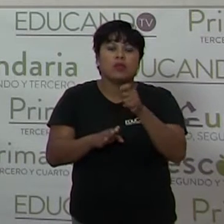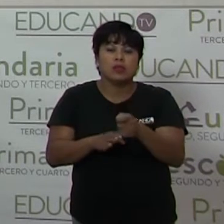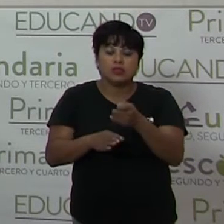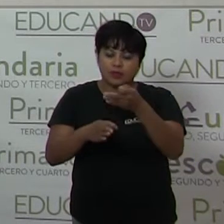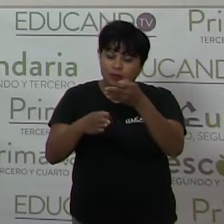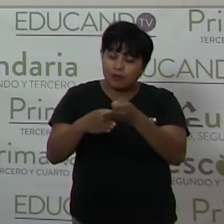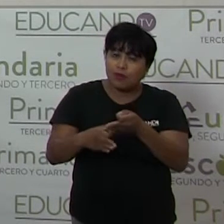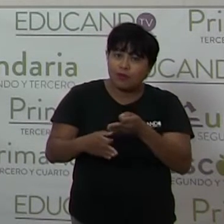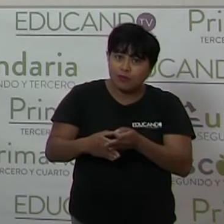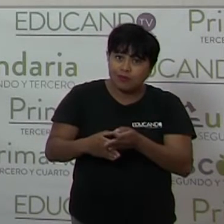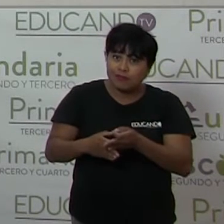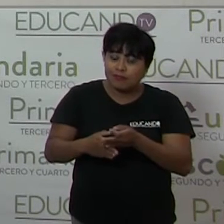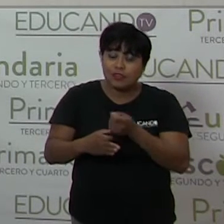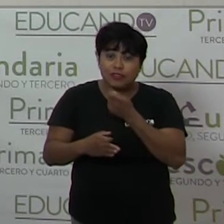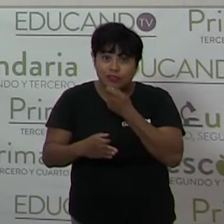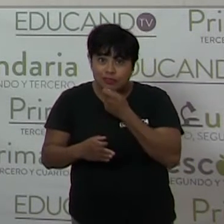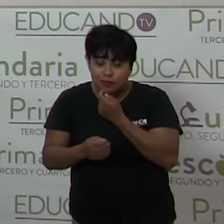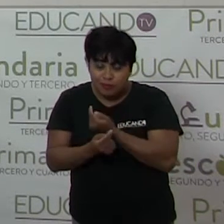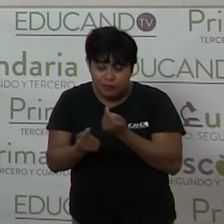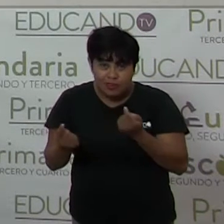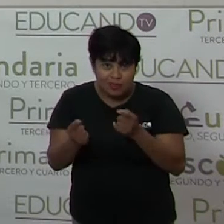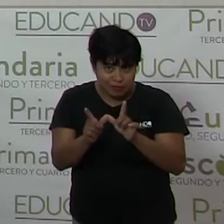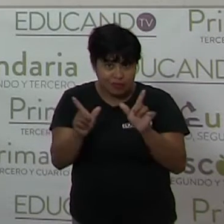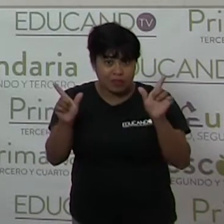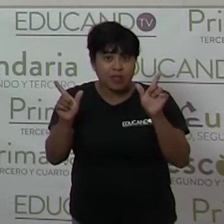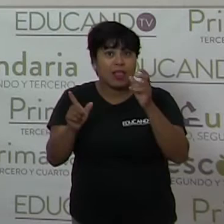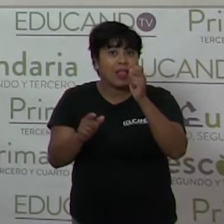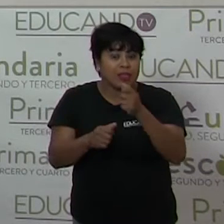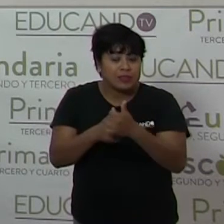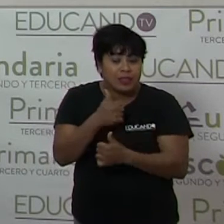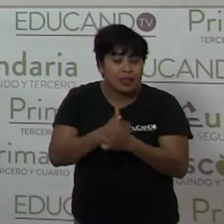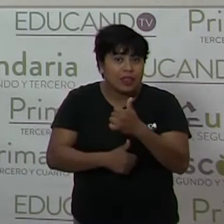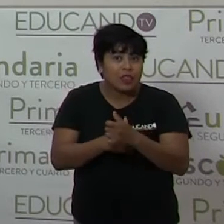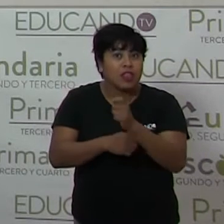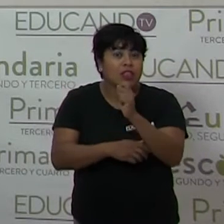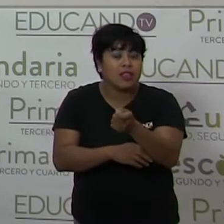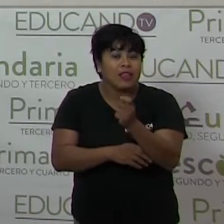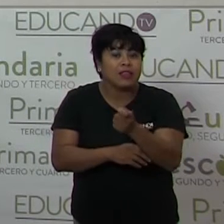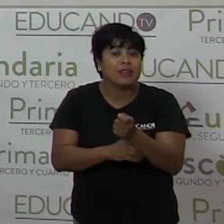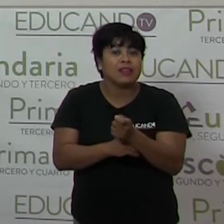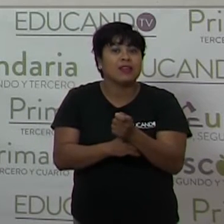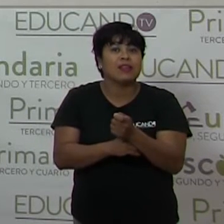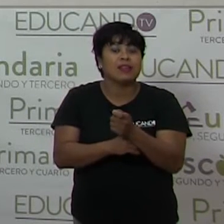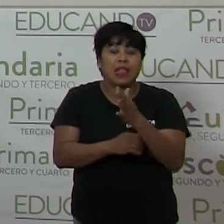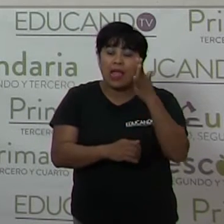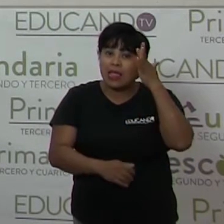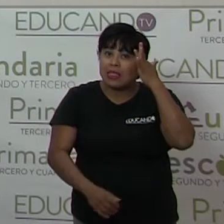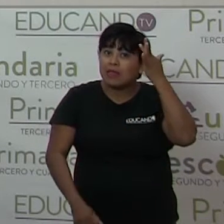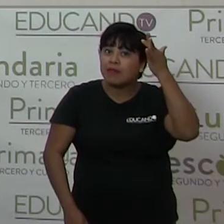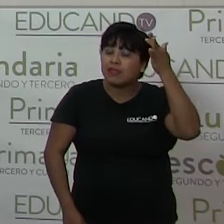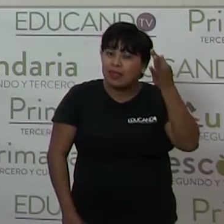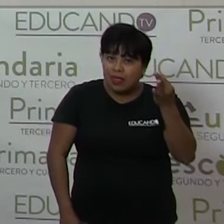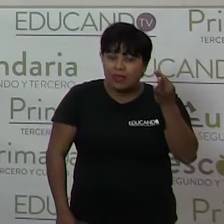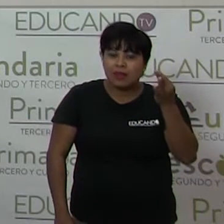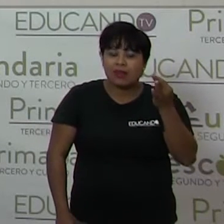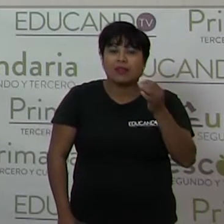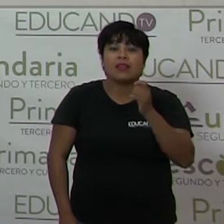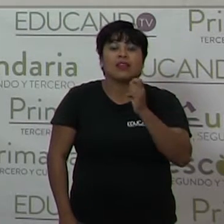hoy chicos listos acuérdense que el reto es adivinar